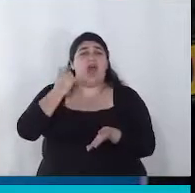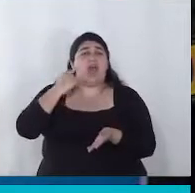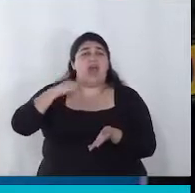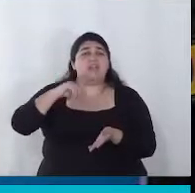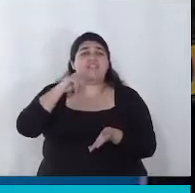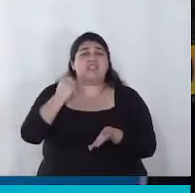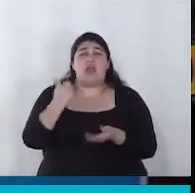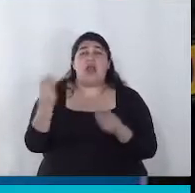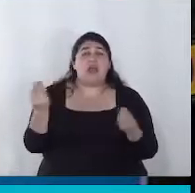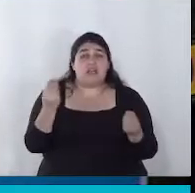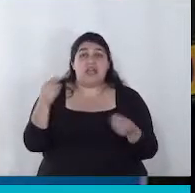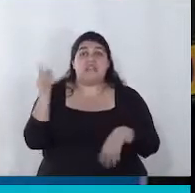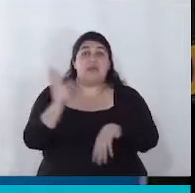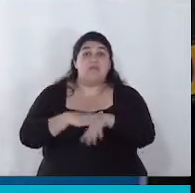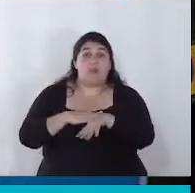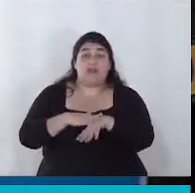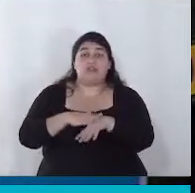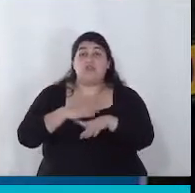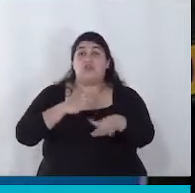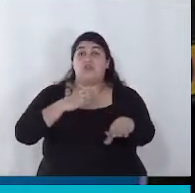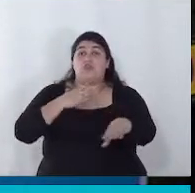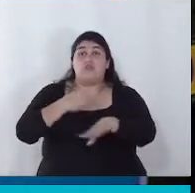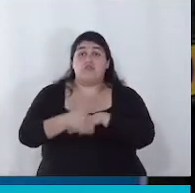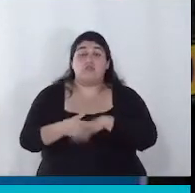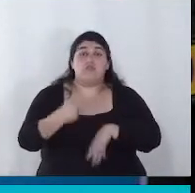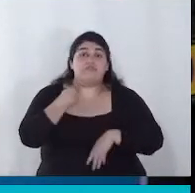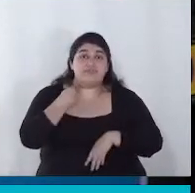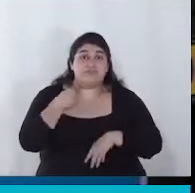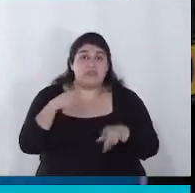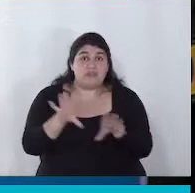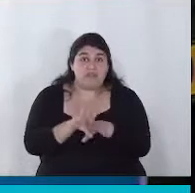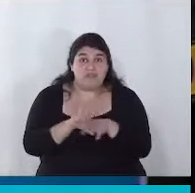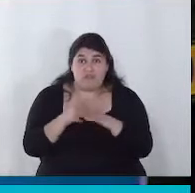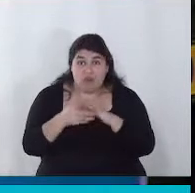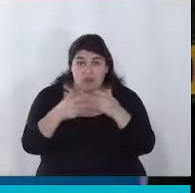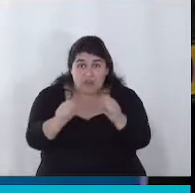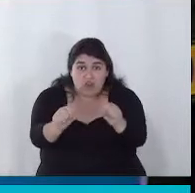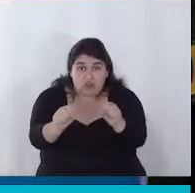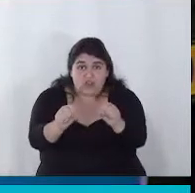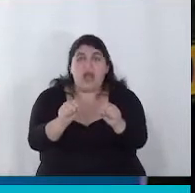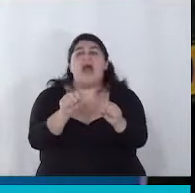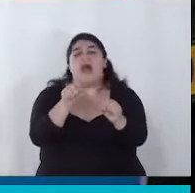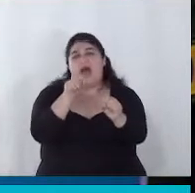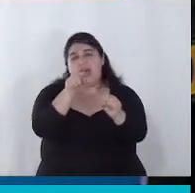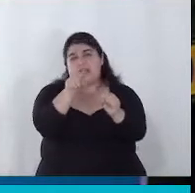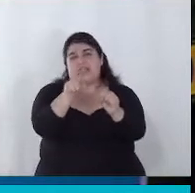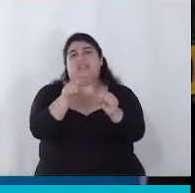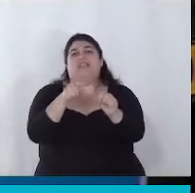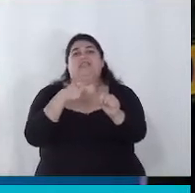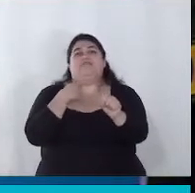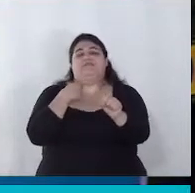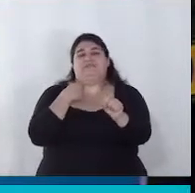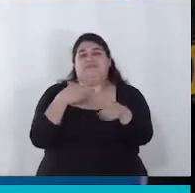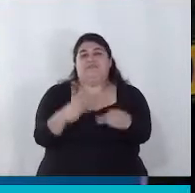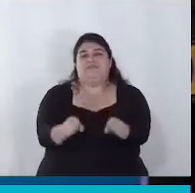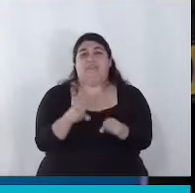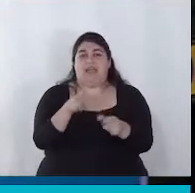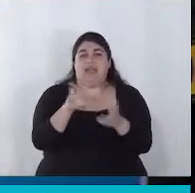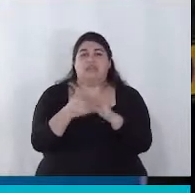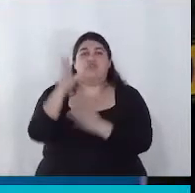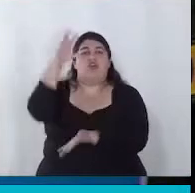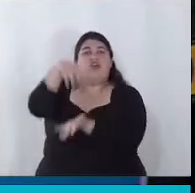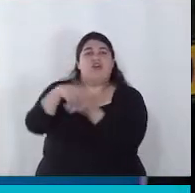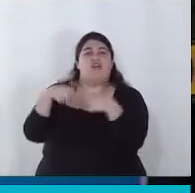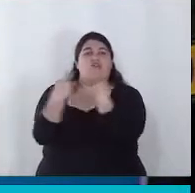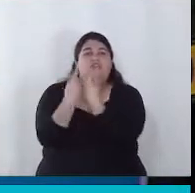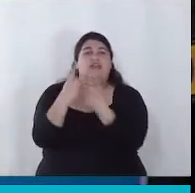en el acto del delito vídeo cuando dicen lo agarraron con las manos en la masa' bueno cuarenta minutos después viene el doctor con